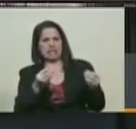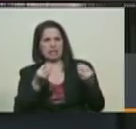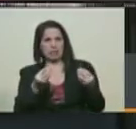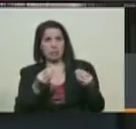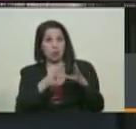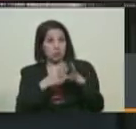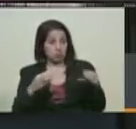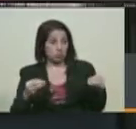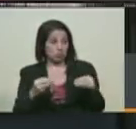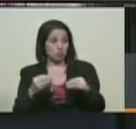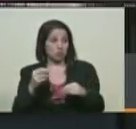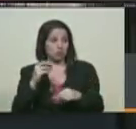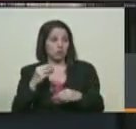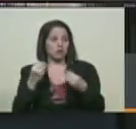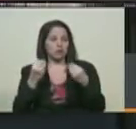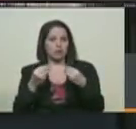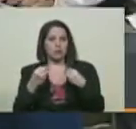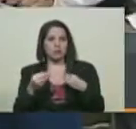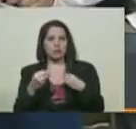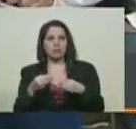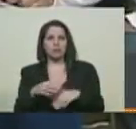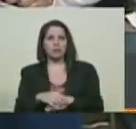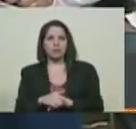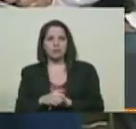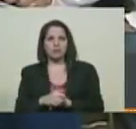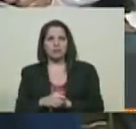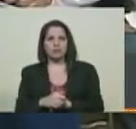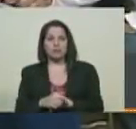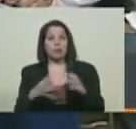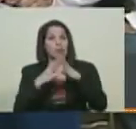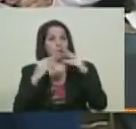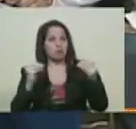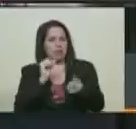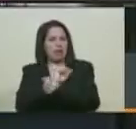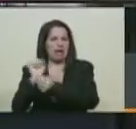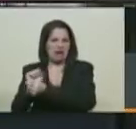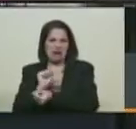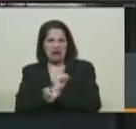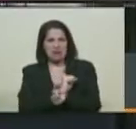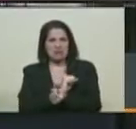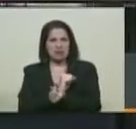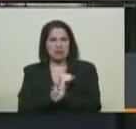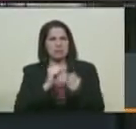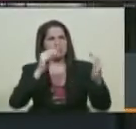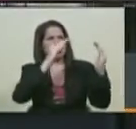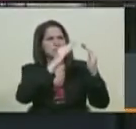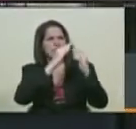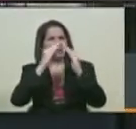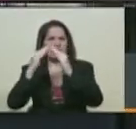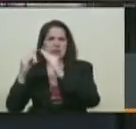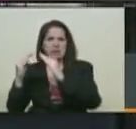Todo, tú vas a ver, Iris, impresionante. En las cárceles podemos montar granjas,